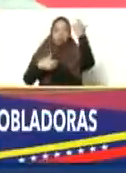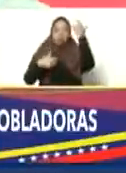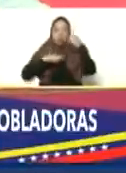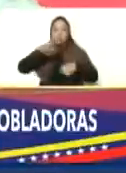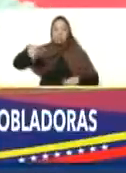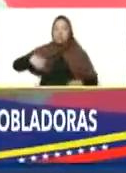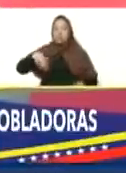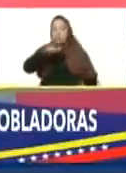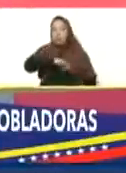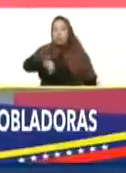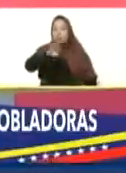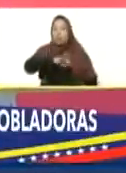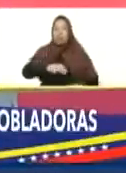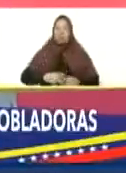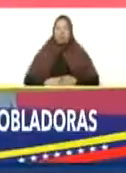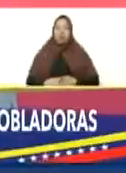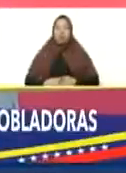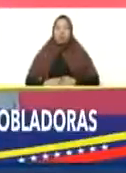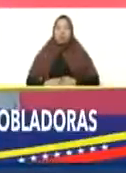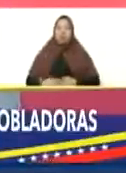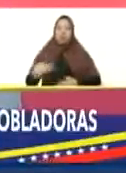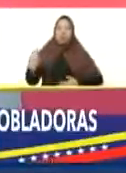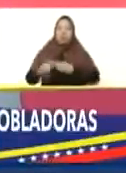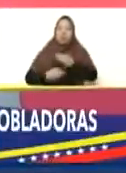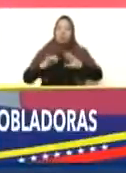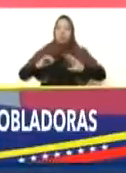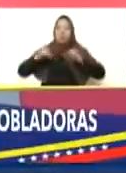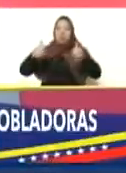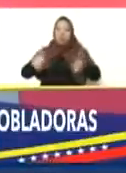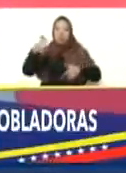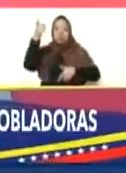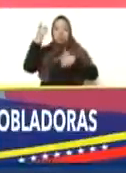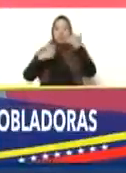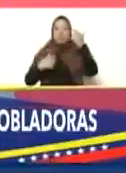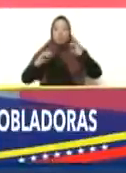nuestro socialismo fue surgido de la raíz